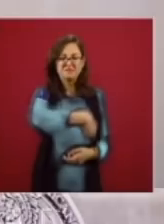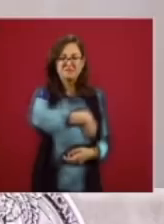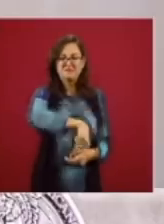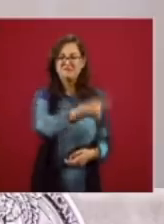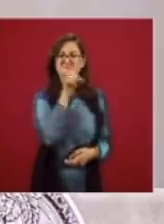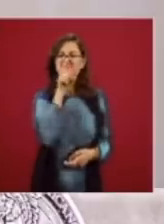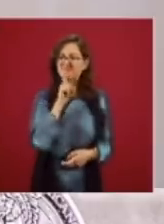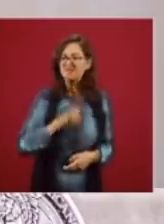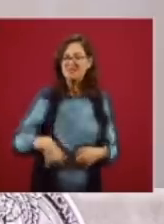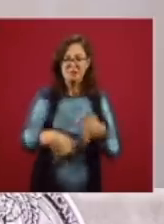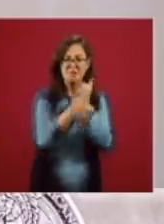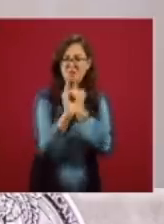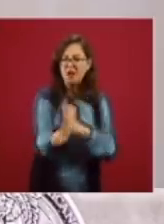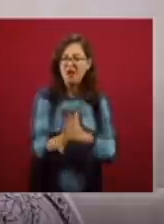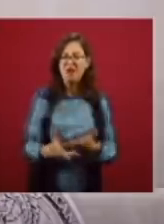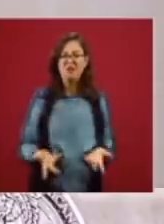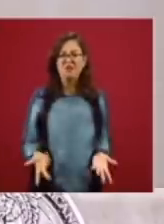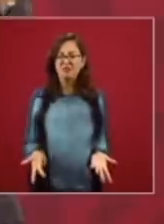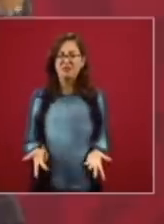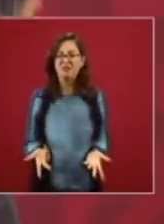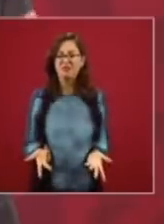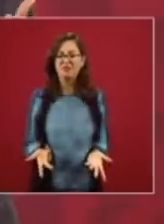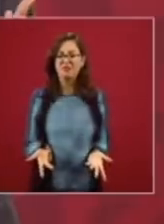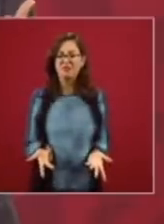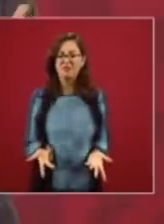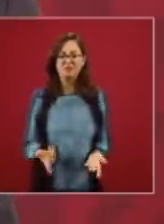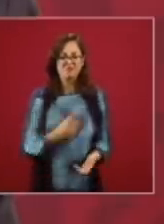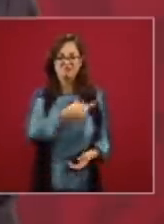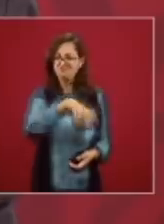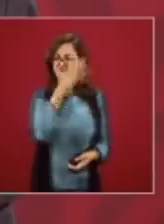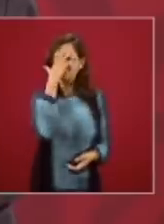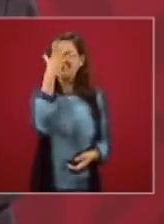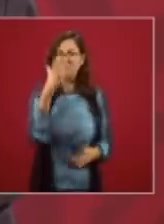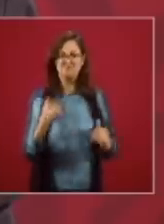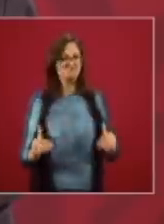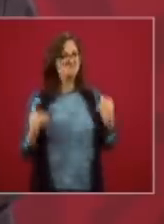veras. Sí, de la falta de seriedad.